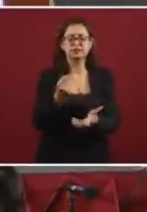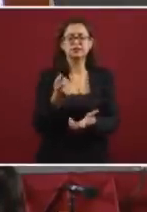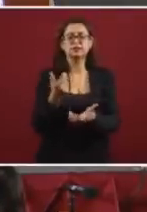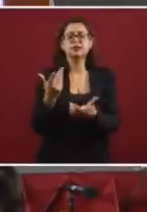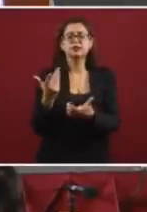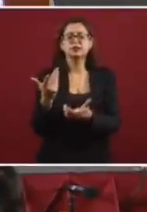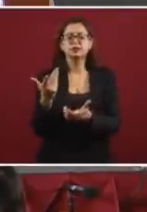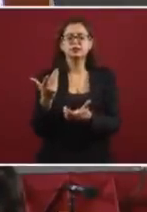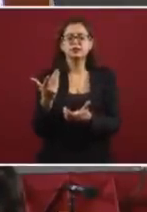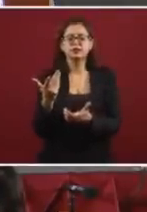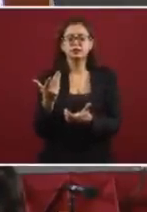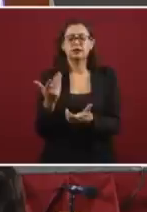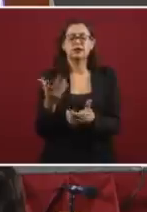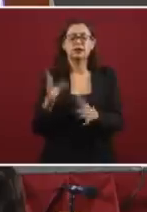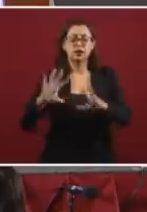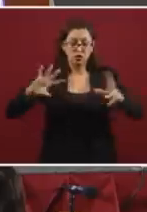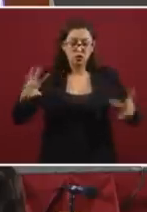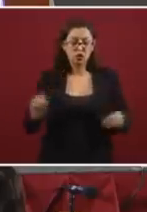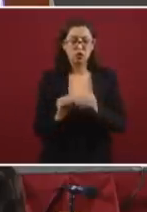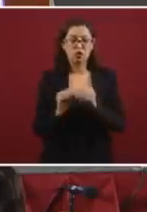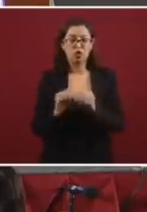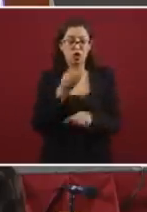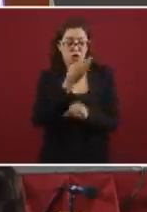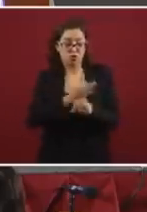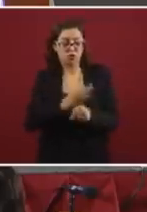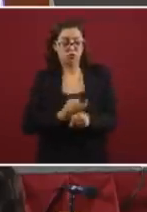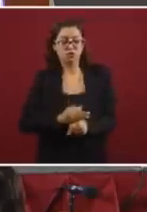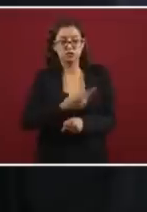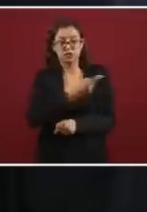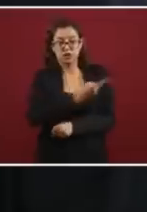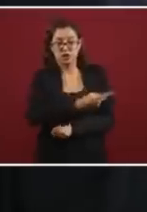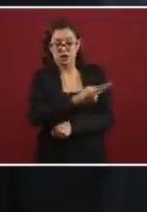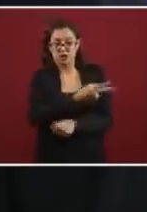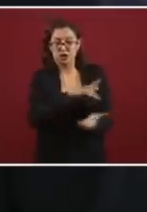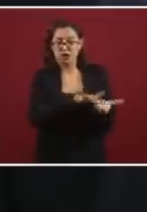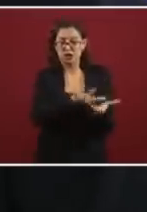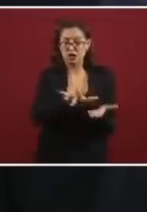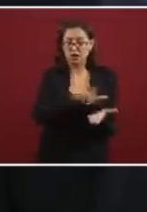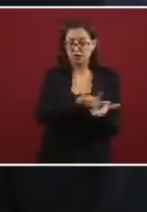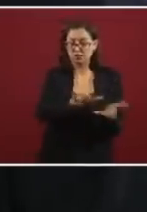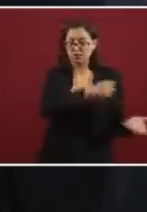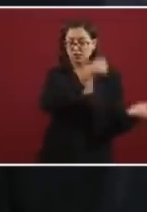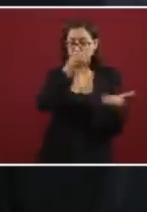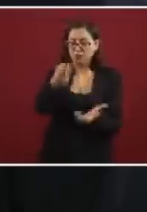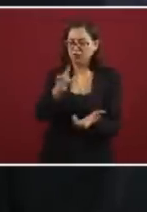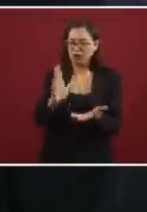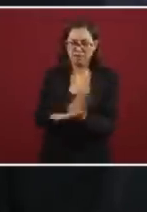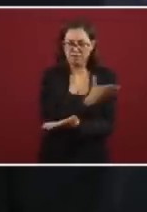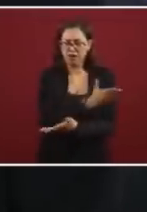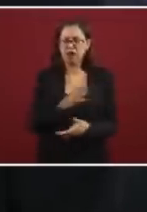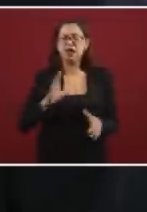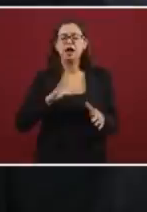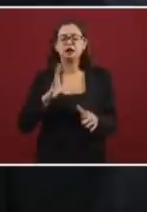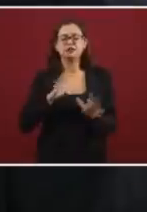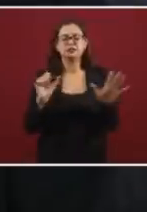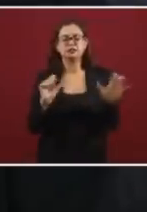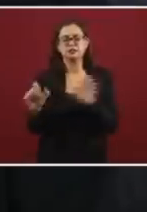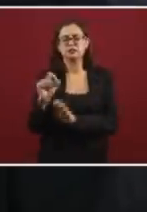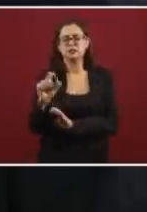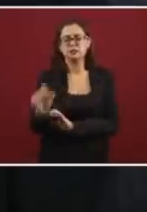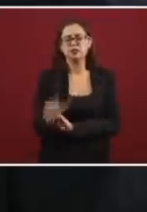incluir el monto que les van a dar a conocer a continuación es de 624 millones de dólares